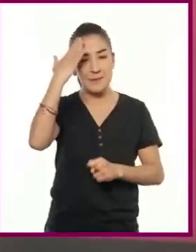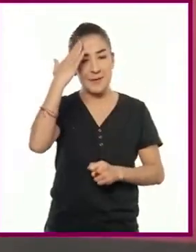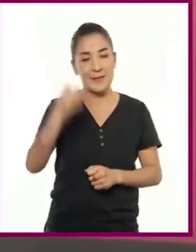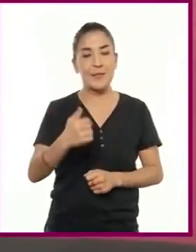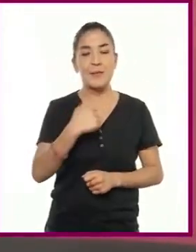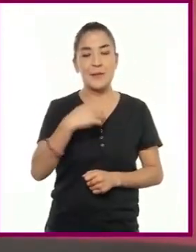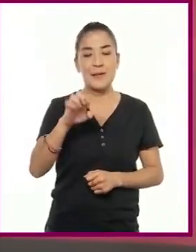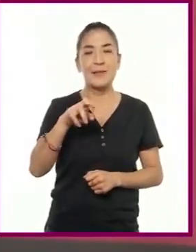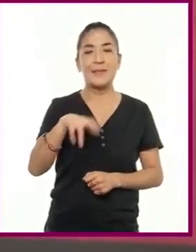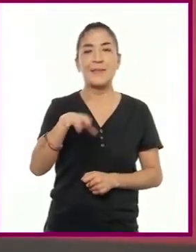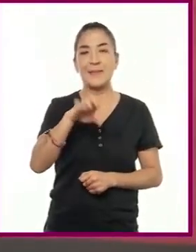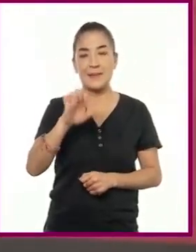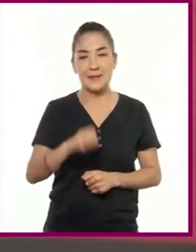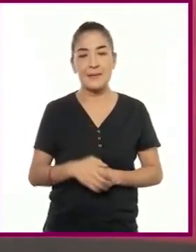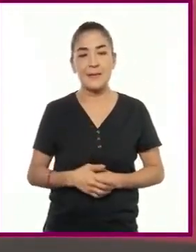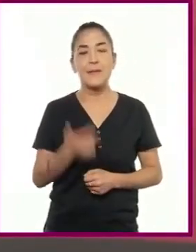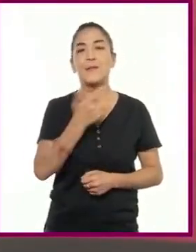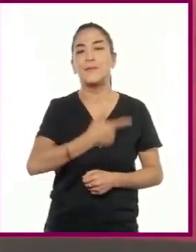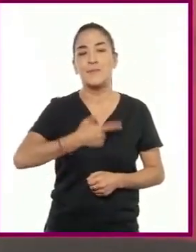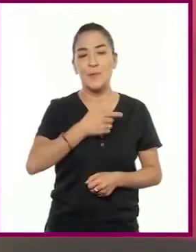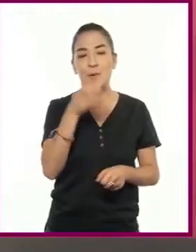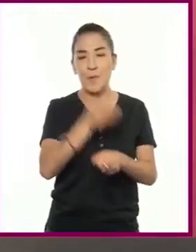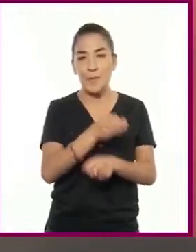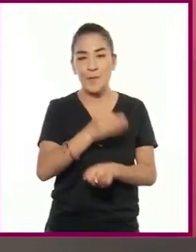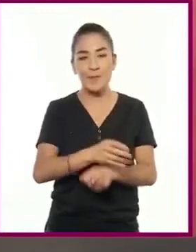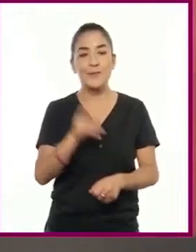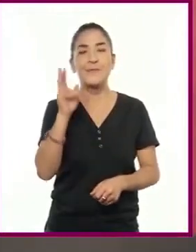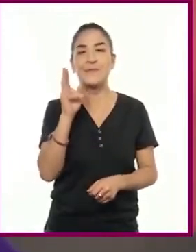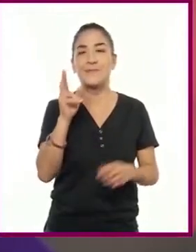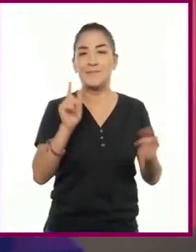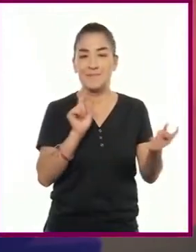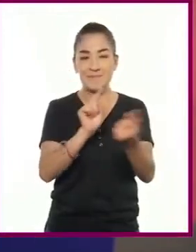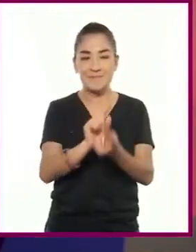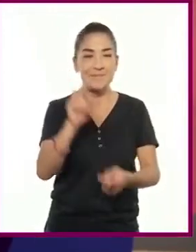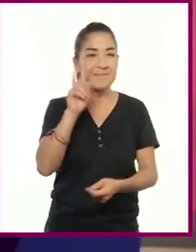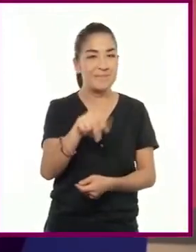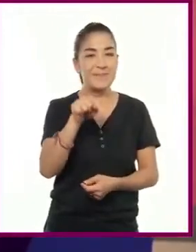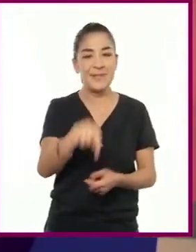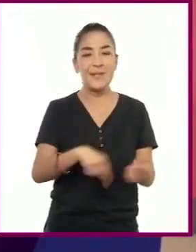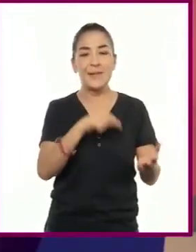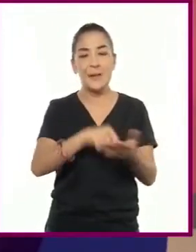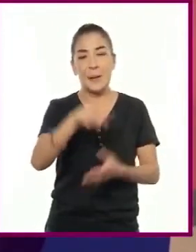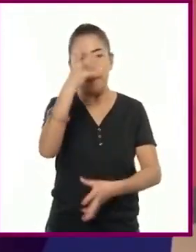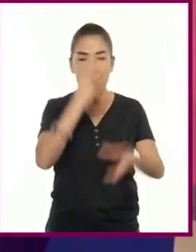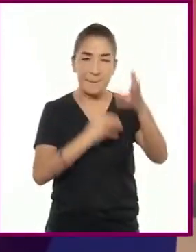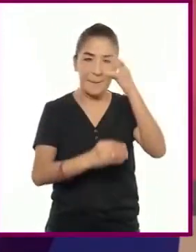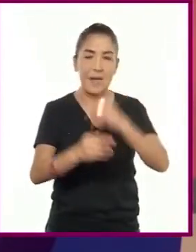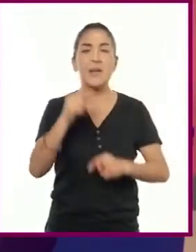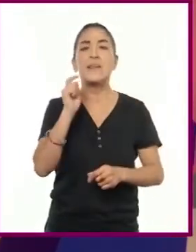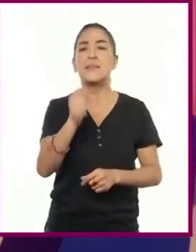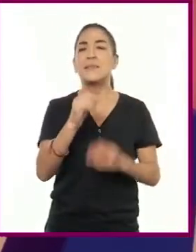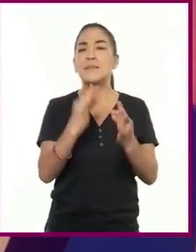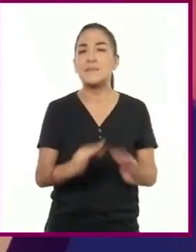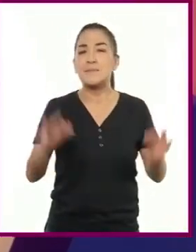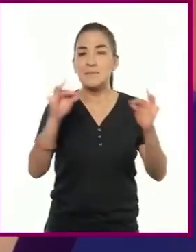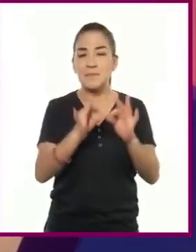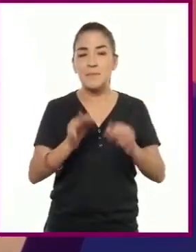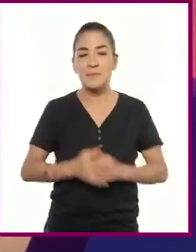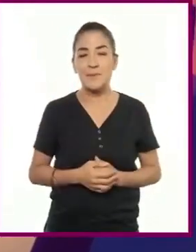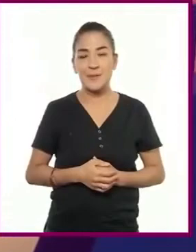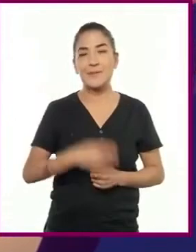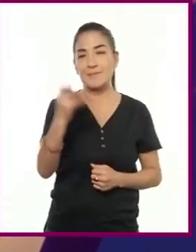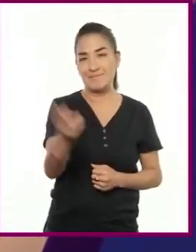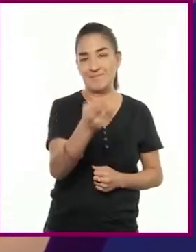Enrique Ordal y me es muy grato encontrarme con ustedes en este espacio de aprendizaje donde lo más importante